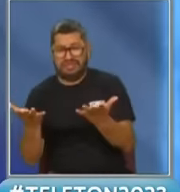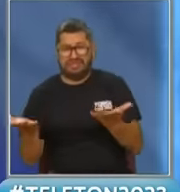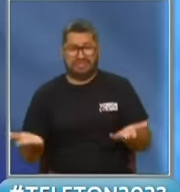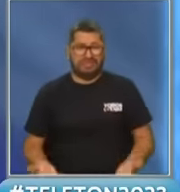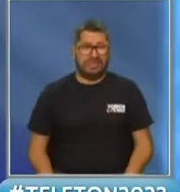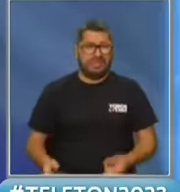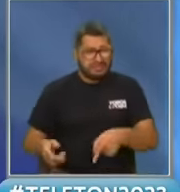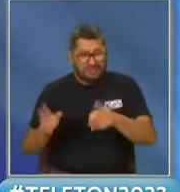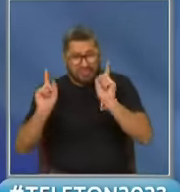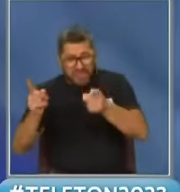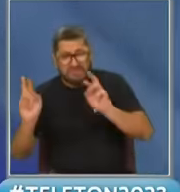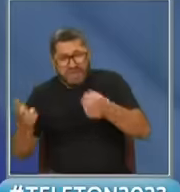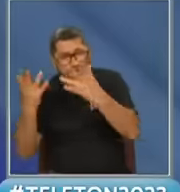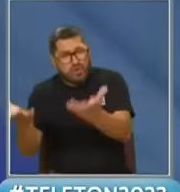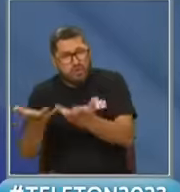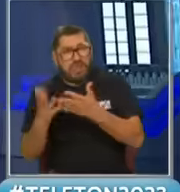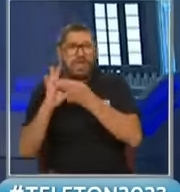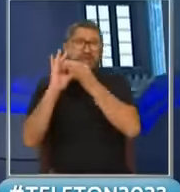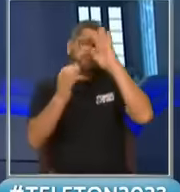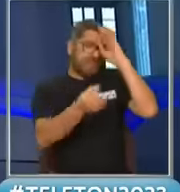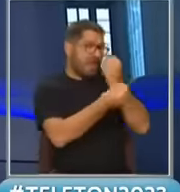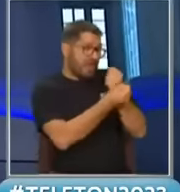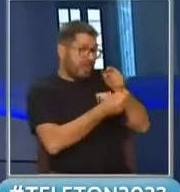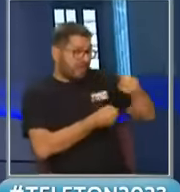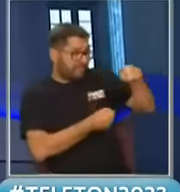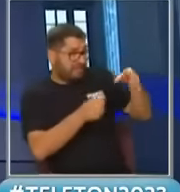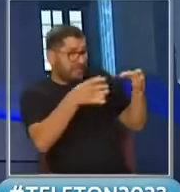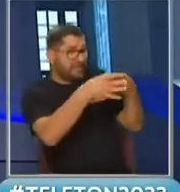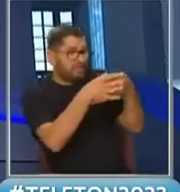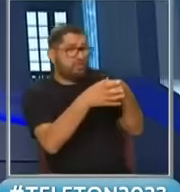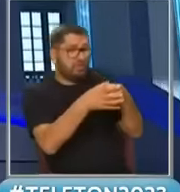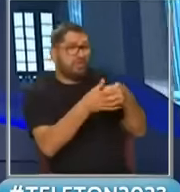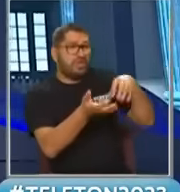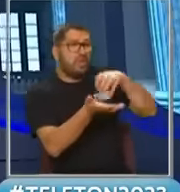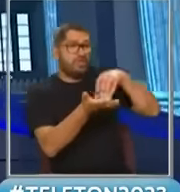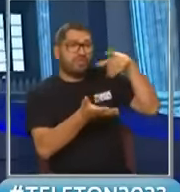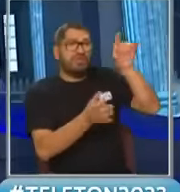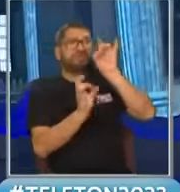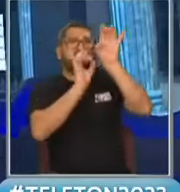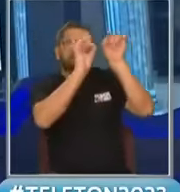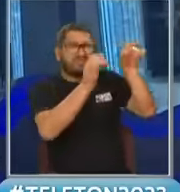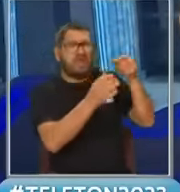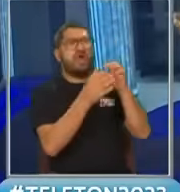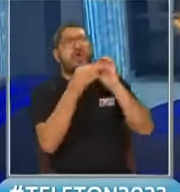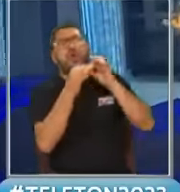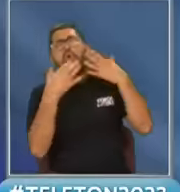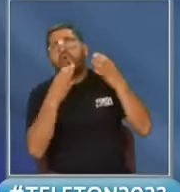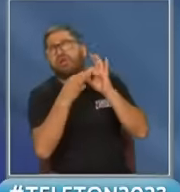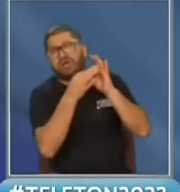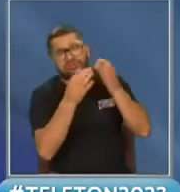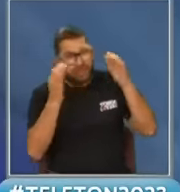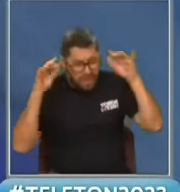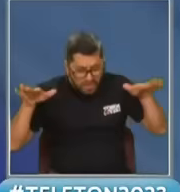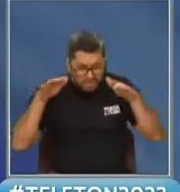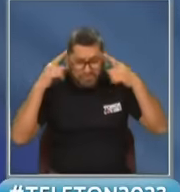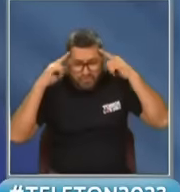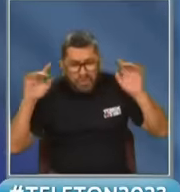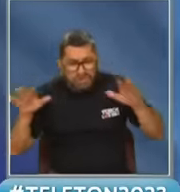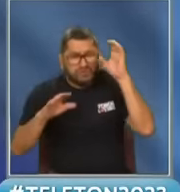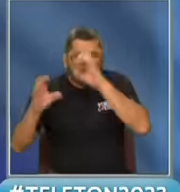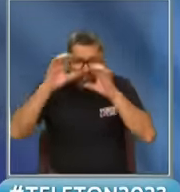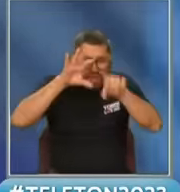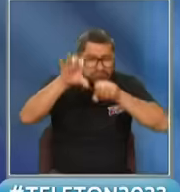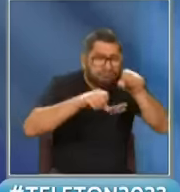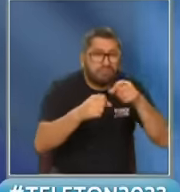Gracias, Carabinero de la Estrella, la Comuna de la Estrella. Muchas gracias por el esfuerzo. La recuperé, pero ya no la quiero. Quiero